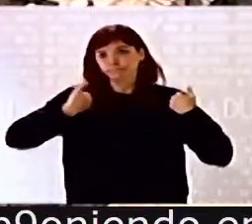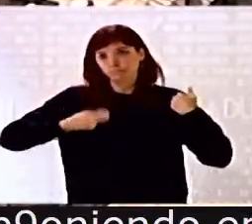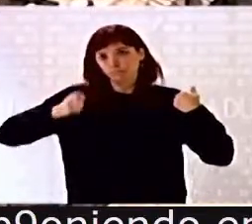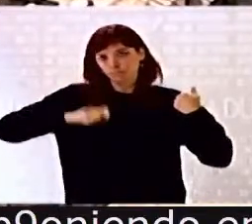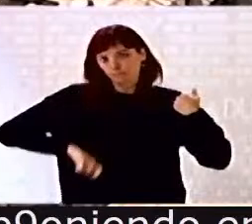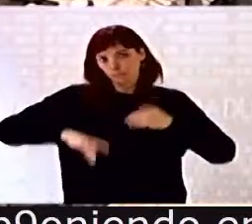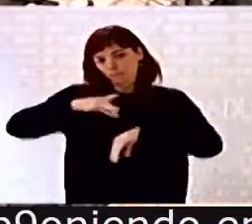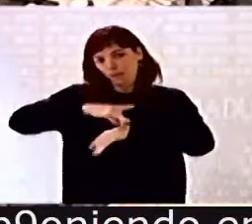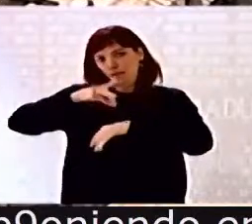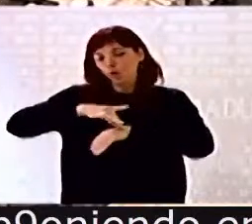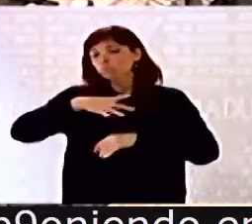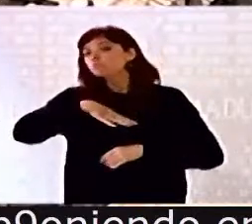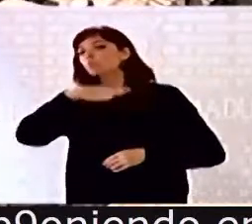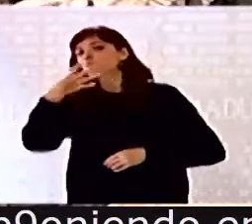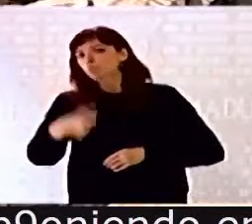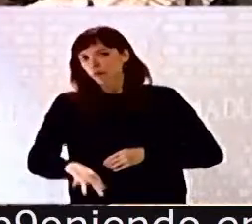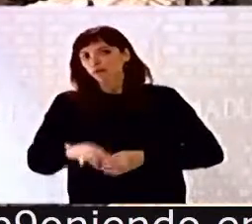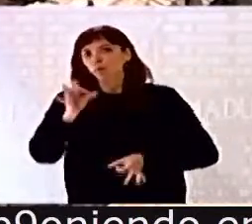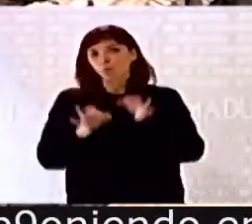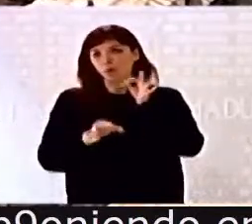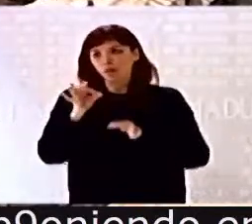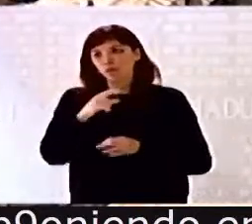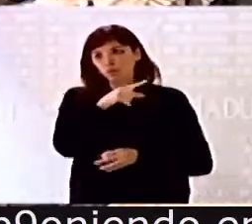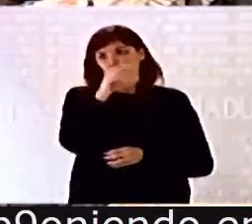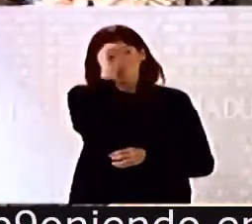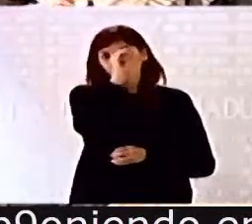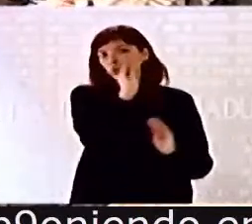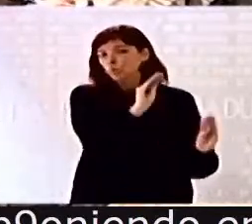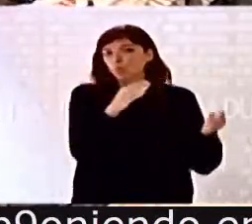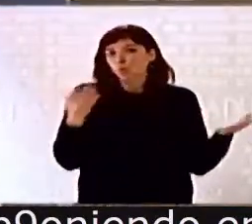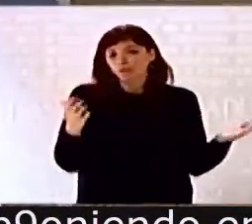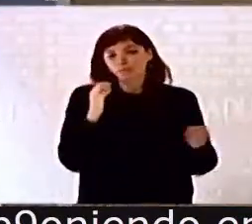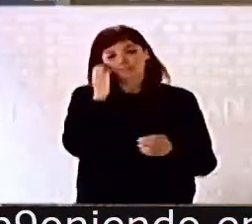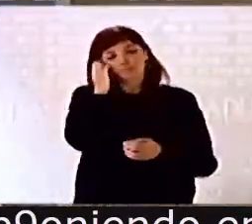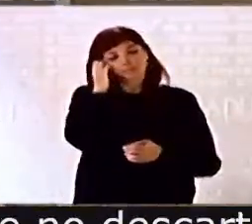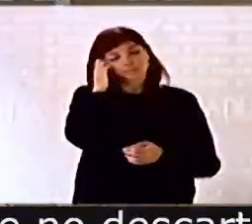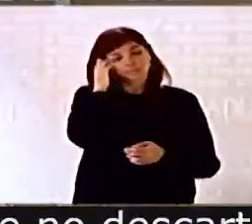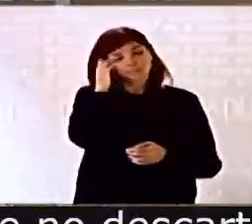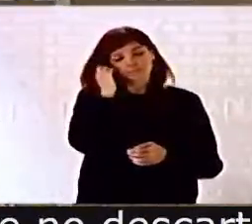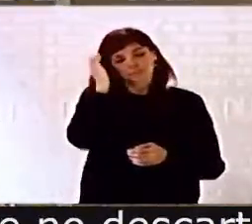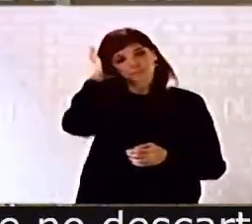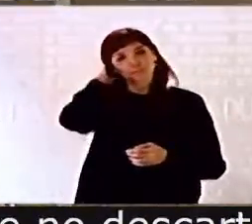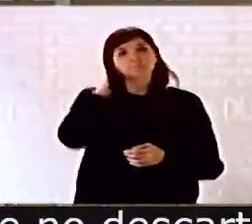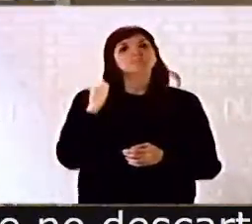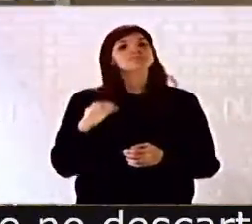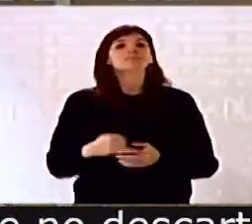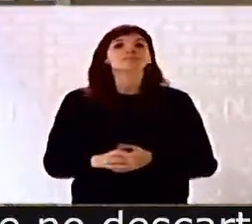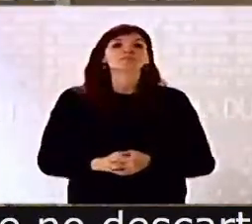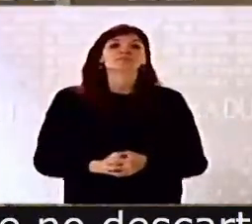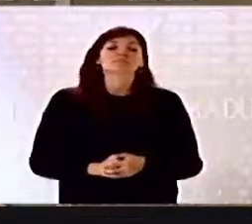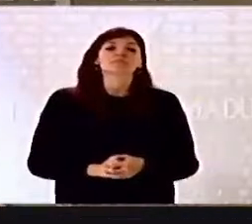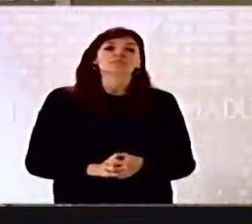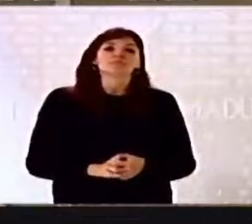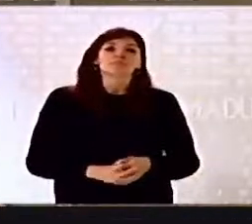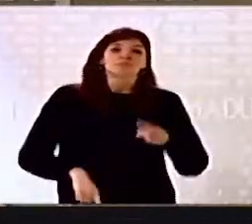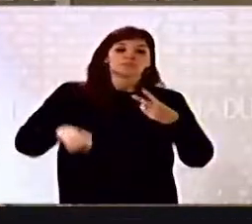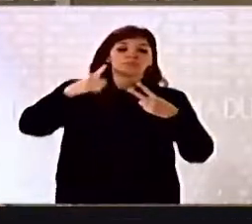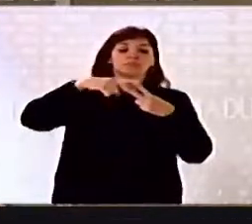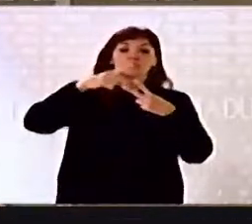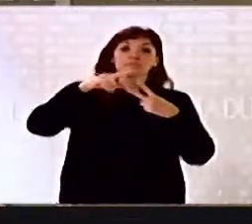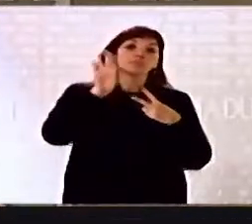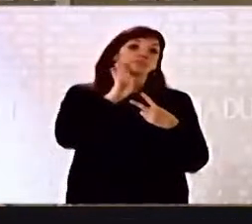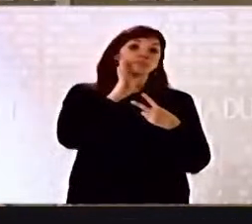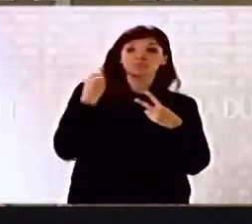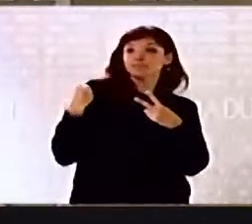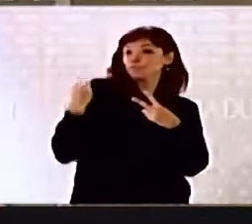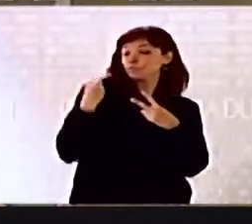no descarta emprender algún tipo de medida judicial. No sé qué tiene que decir al respecto. Con respecto a la primera, en este momento